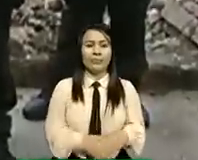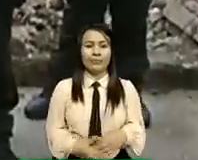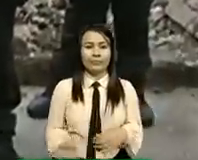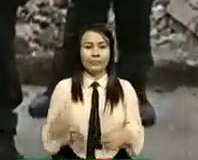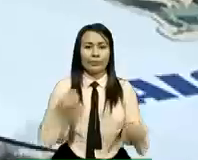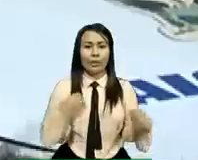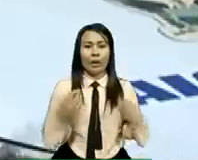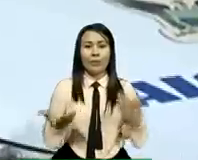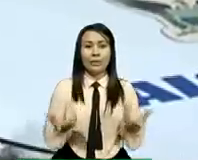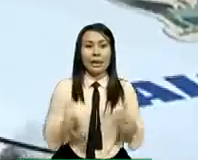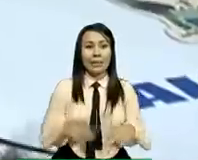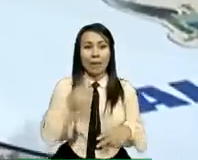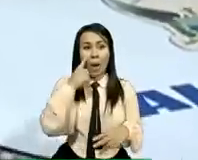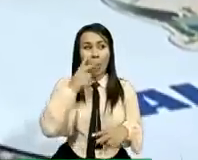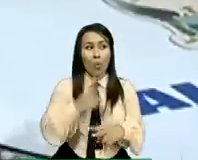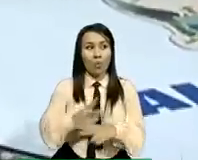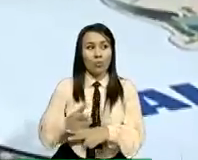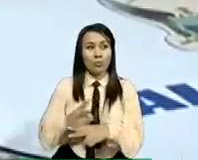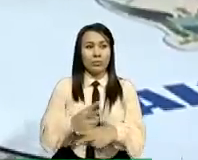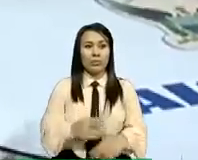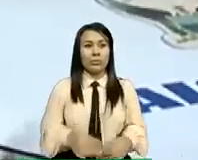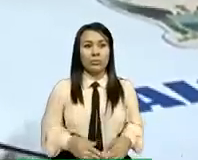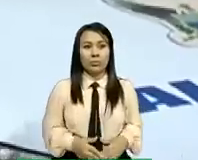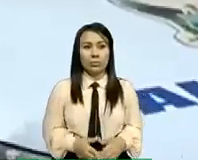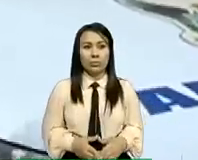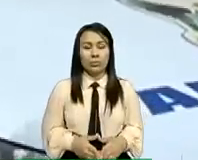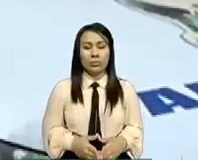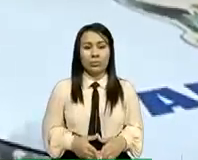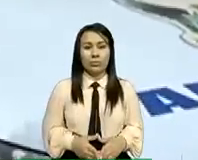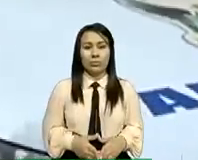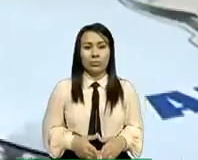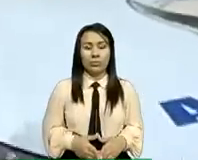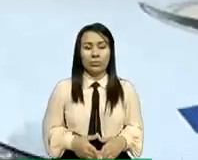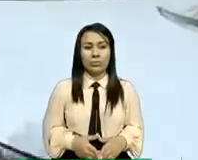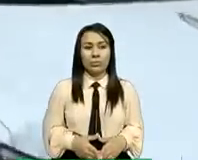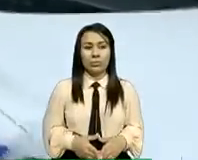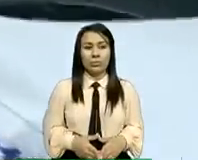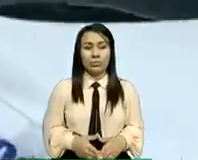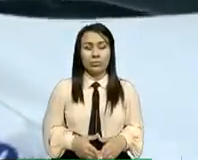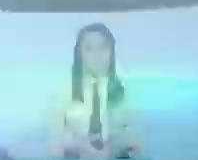conocidos del ciudadano de apellido Guacón, informó Charlie Pisa.